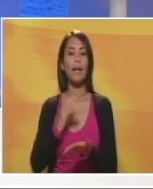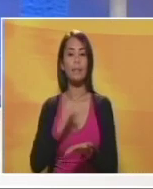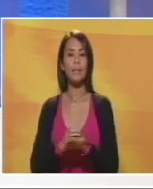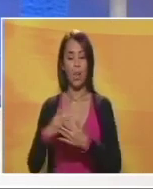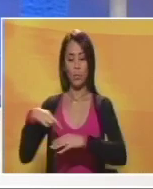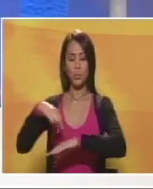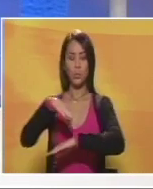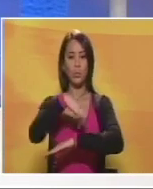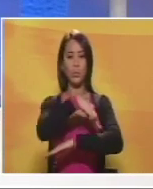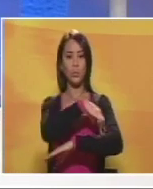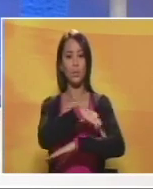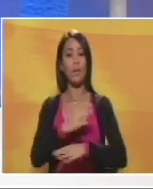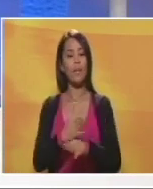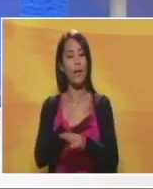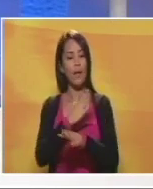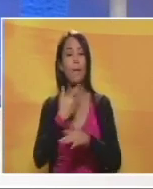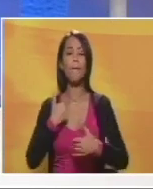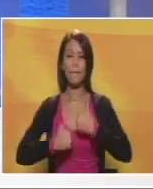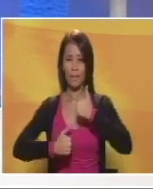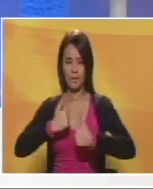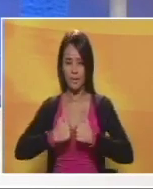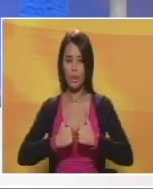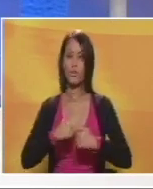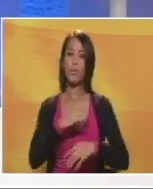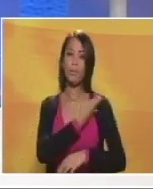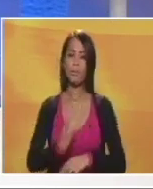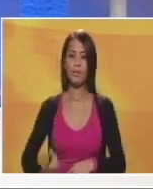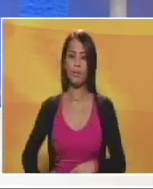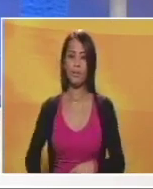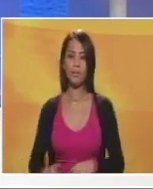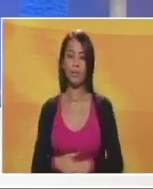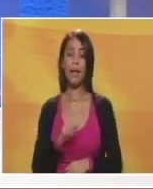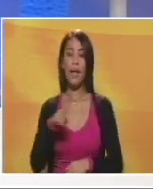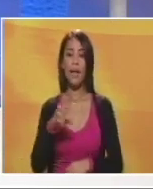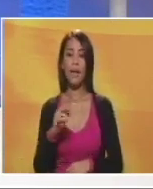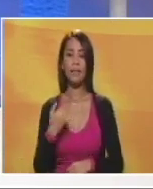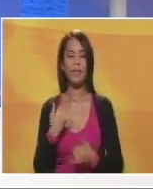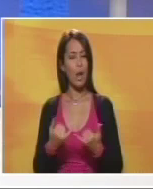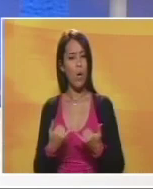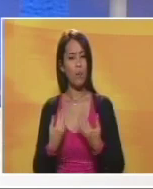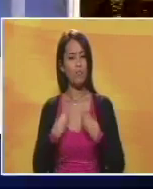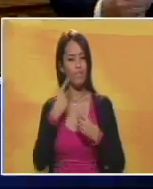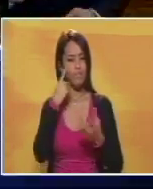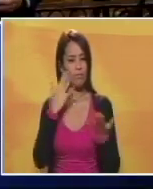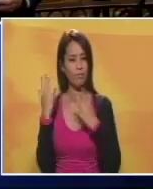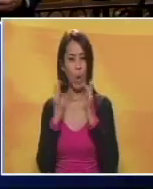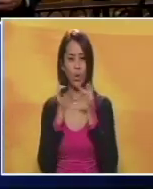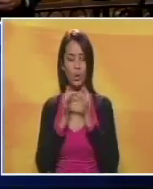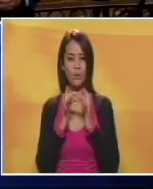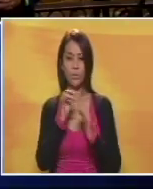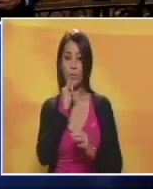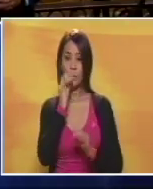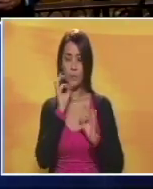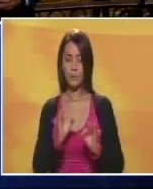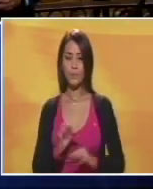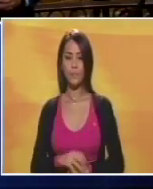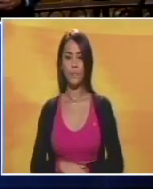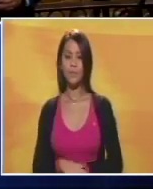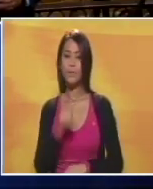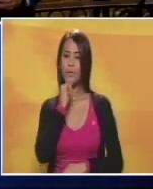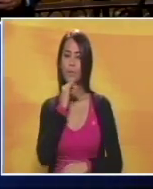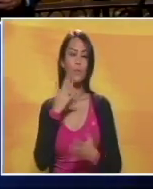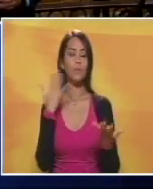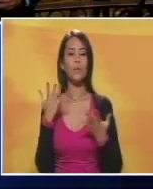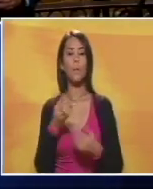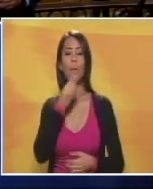un recorrido del precandidato presidencial Henry Falcón. Manuel Covela se encuentra en vivo en la sede del Palacio Federal Legislativo y nos amplía la